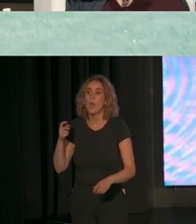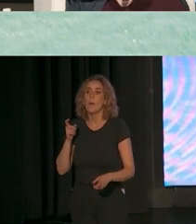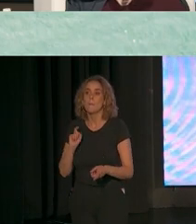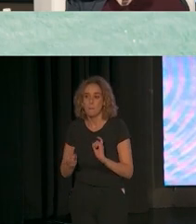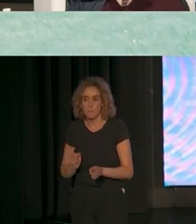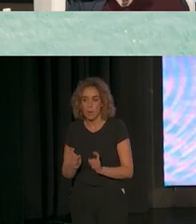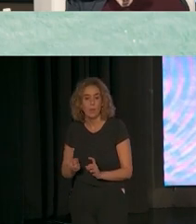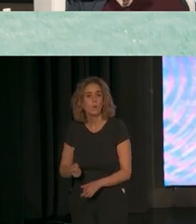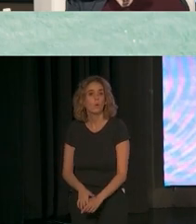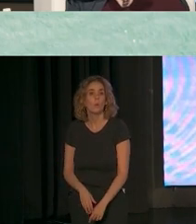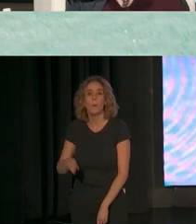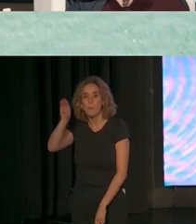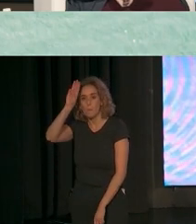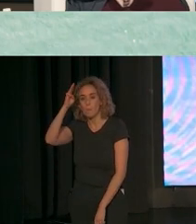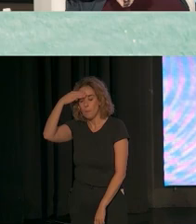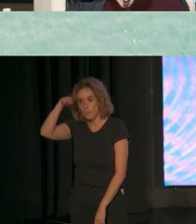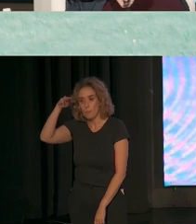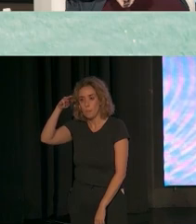México, Perú,